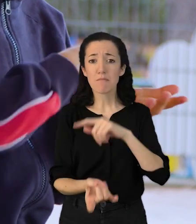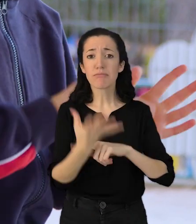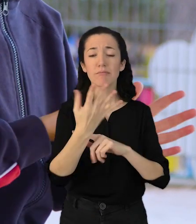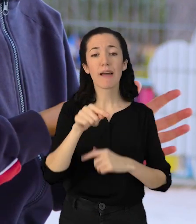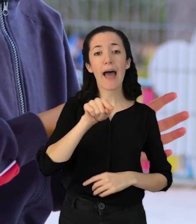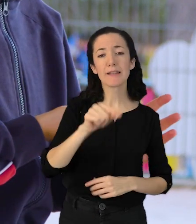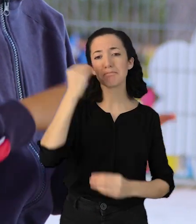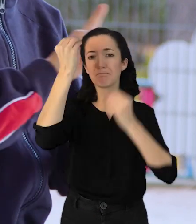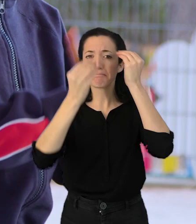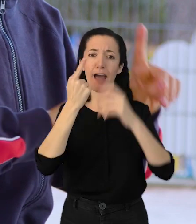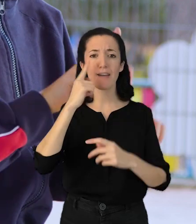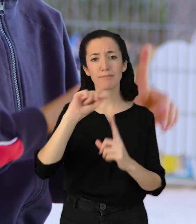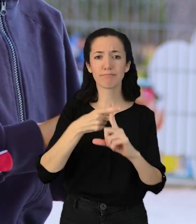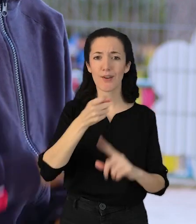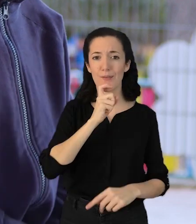actuar.